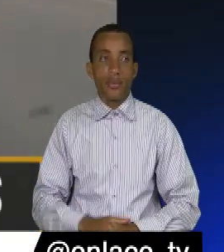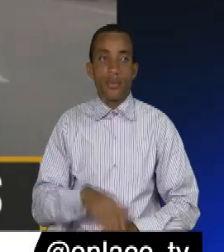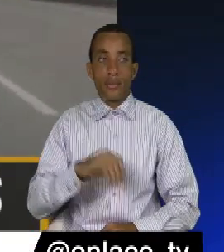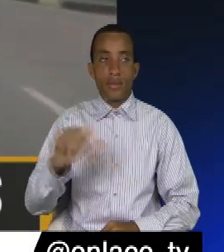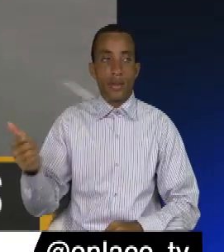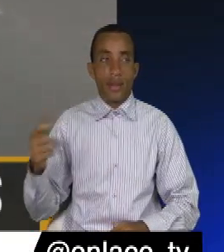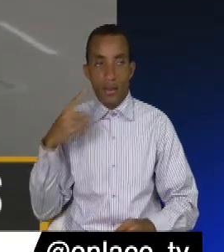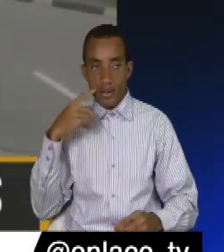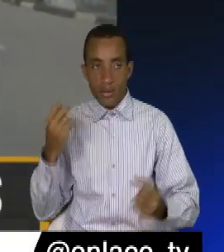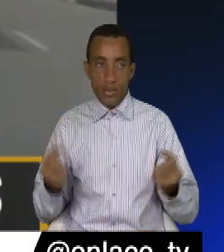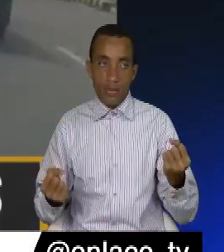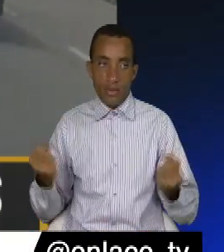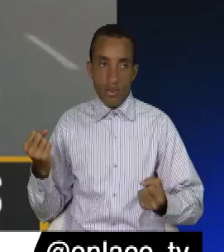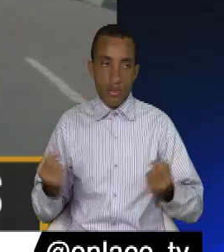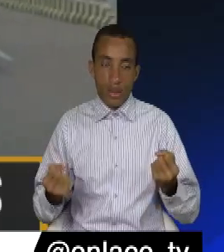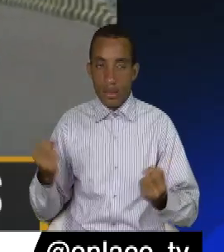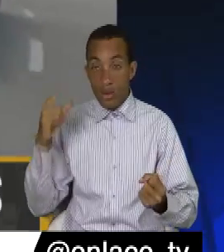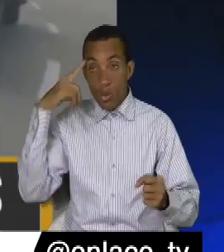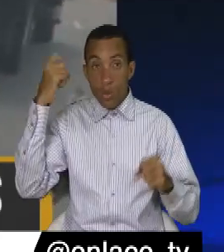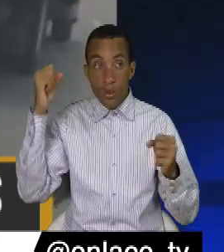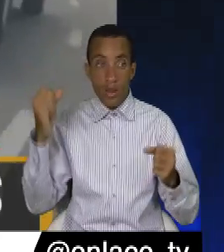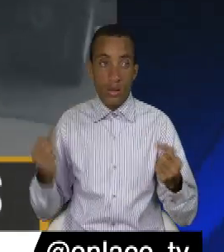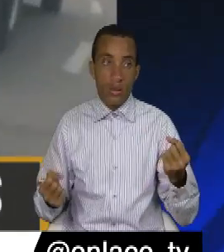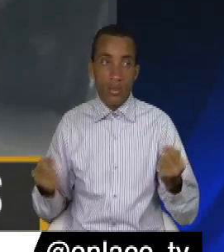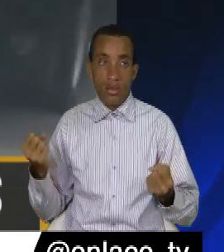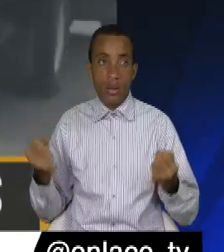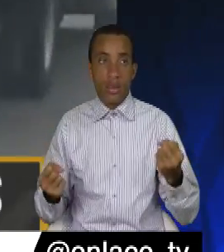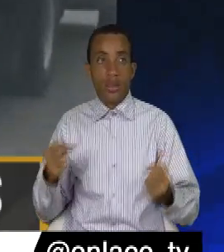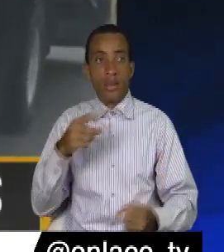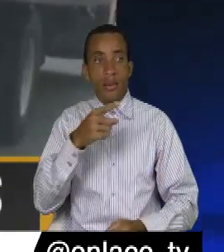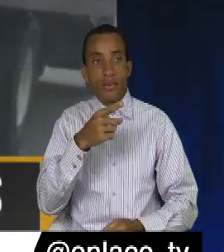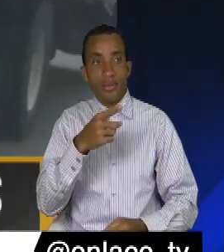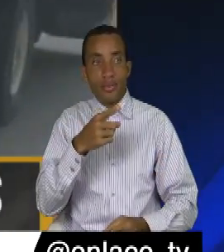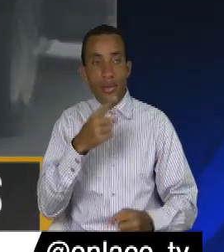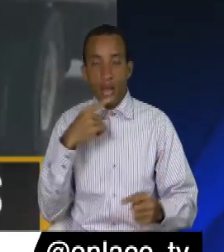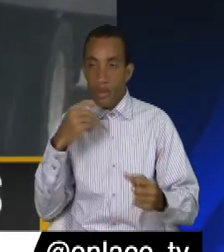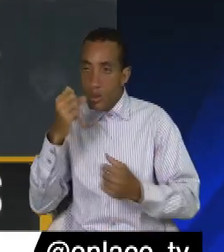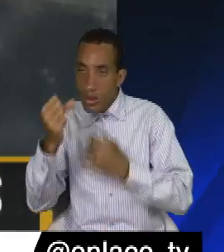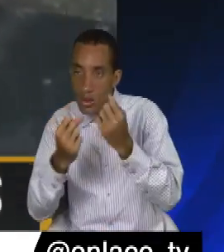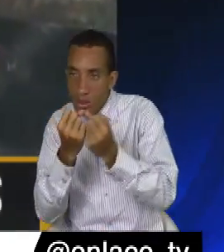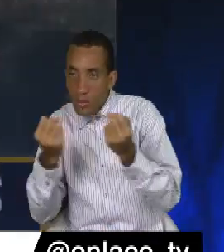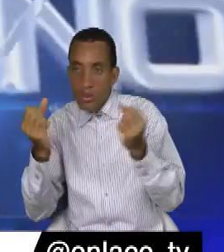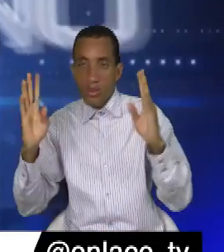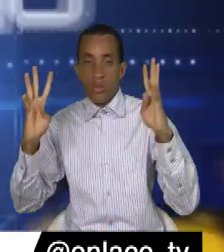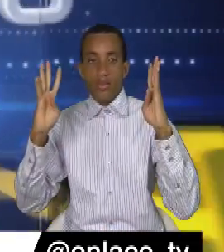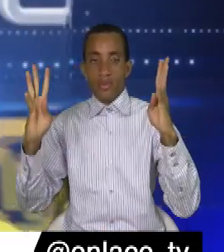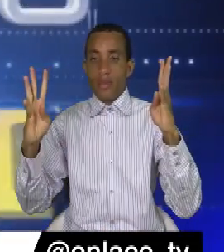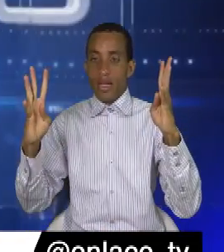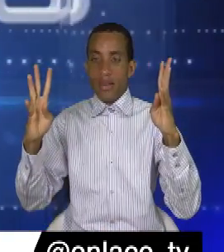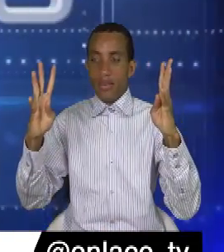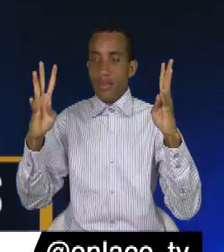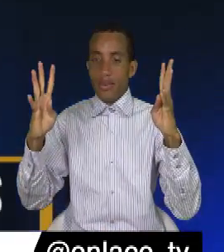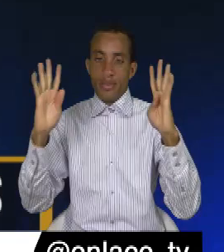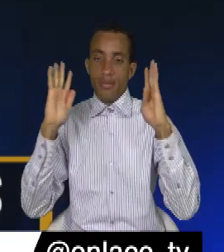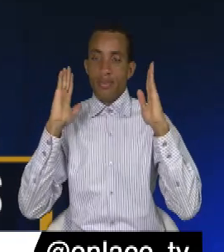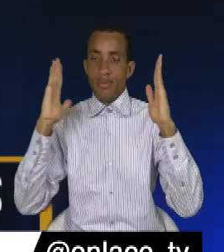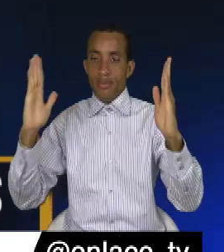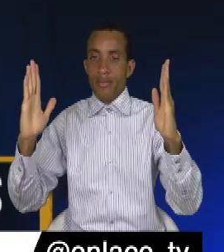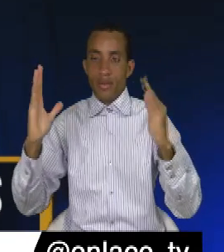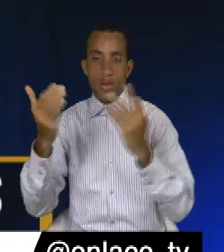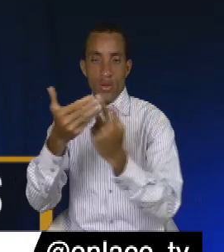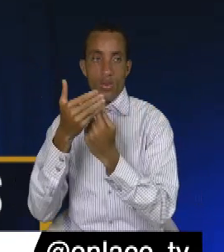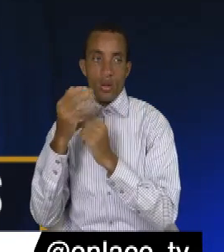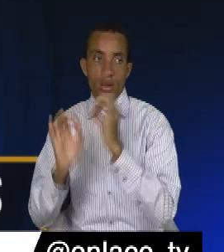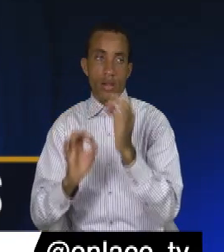de reportero ciudadano se ve con preocupación cómo es transportado cemento sin el amarre respectivo. No hay derecho. Y en esta